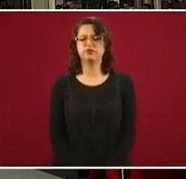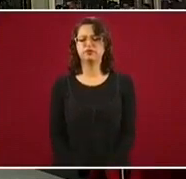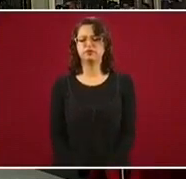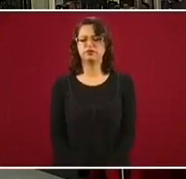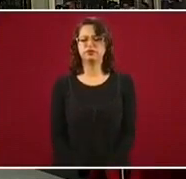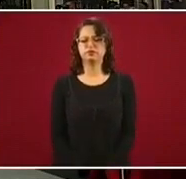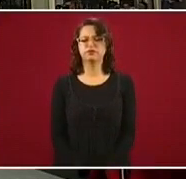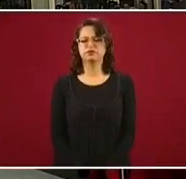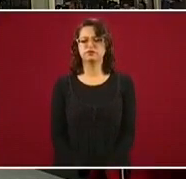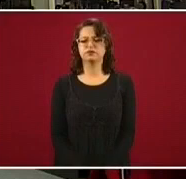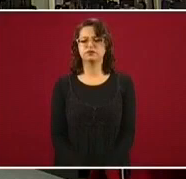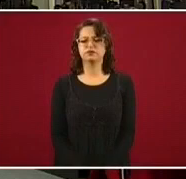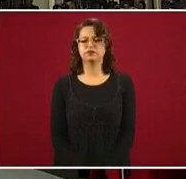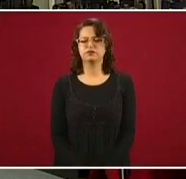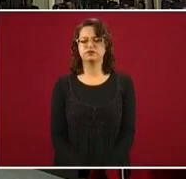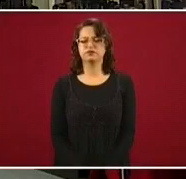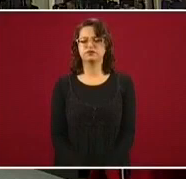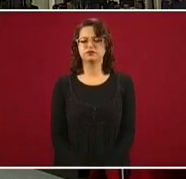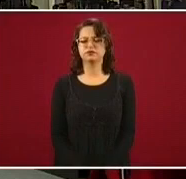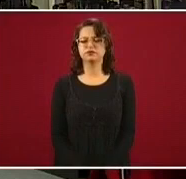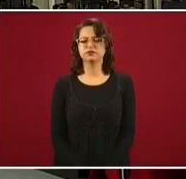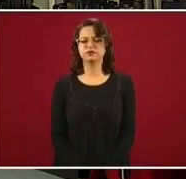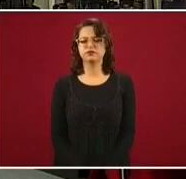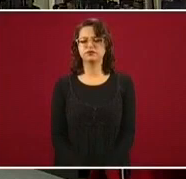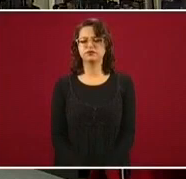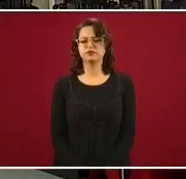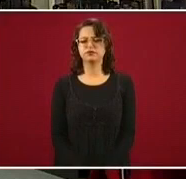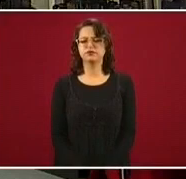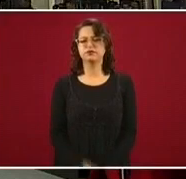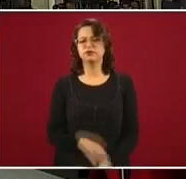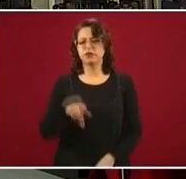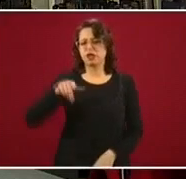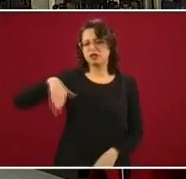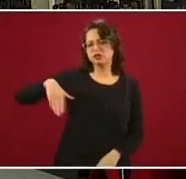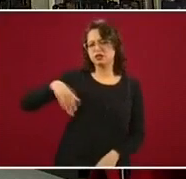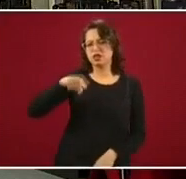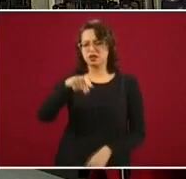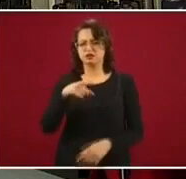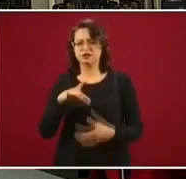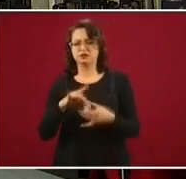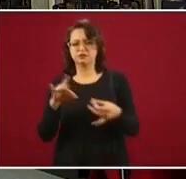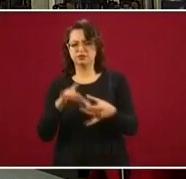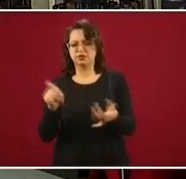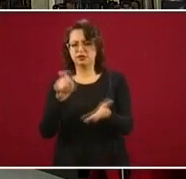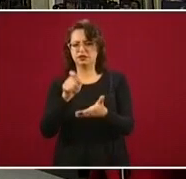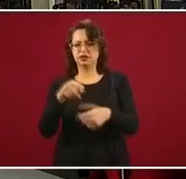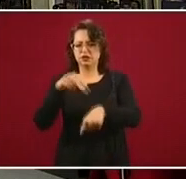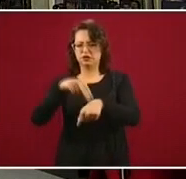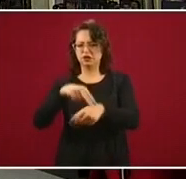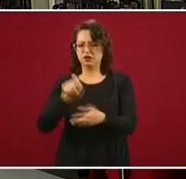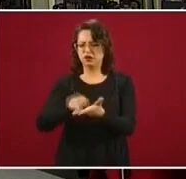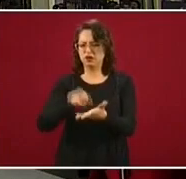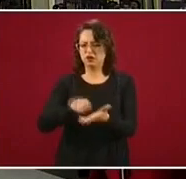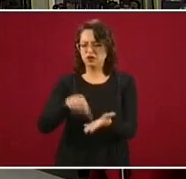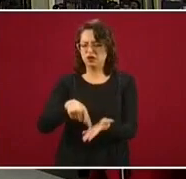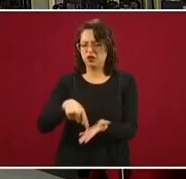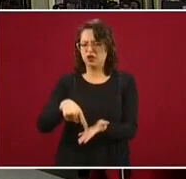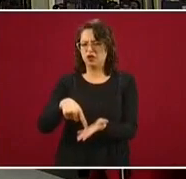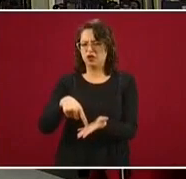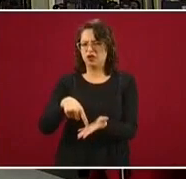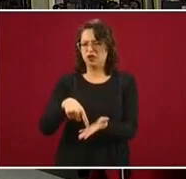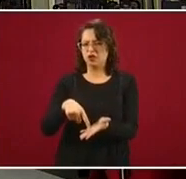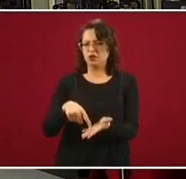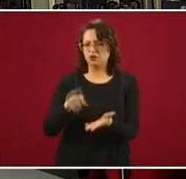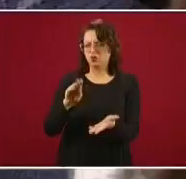Gracias. Se ha dicho que se está surtiendo la receta hasta en un 98%, si no me equivoco. Pero ¿cómo se encuentra en el